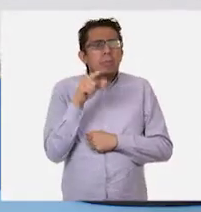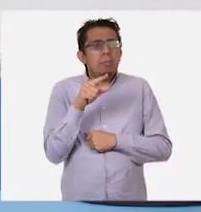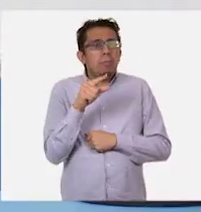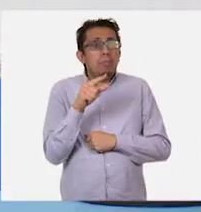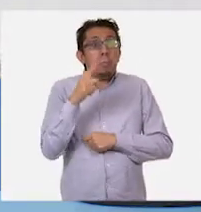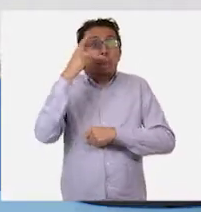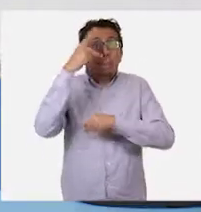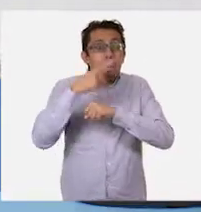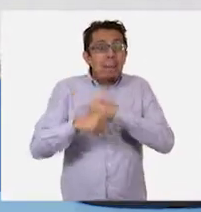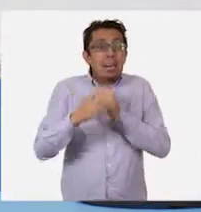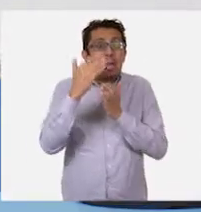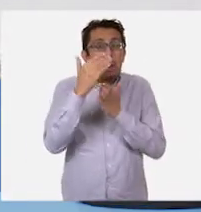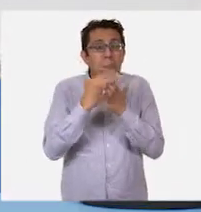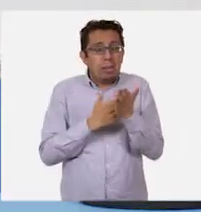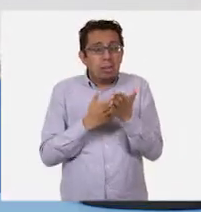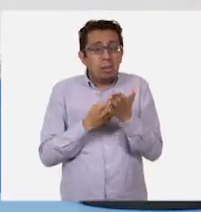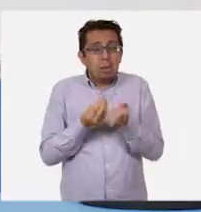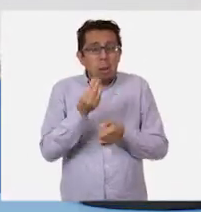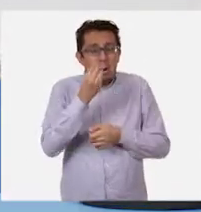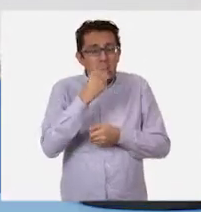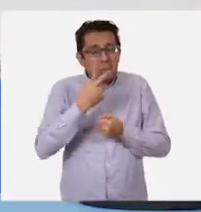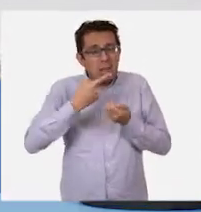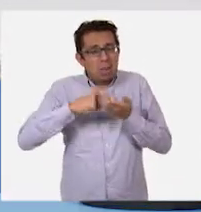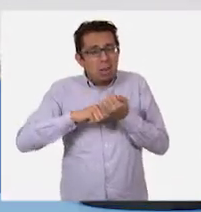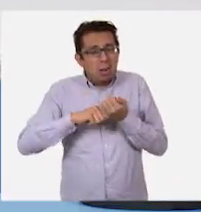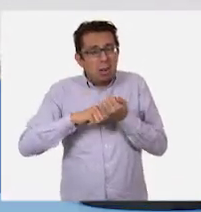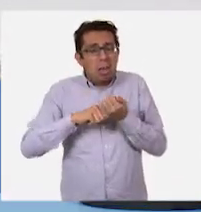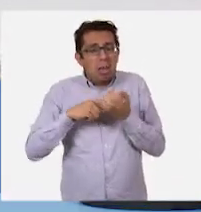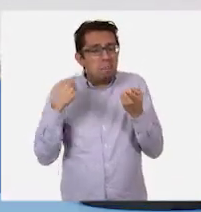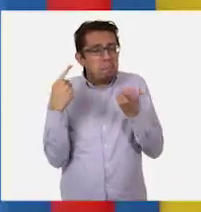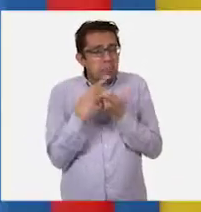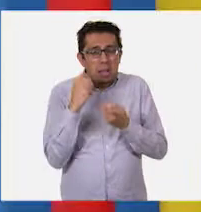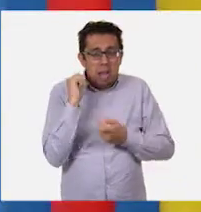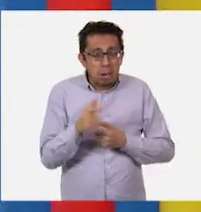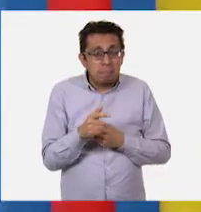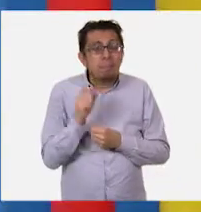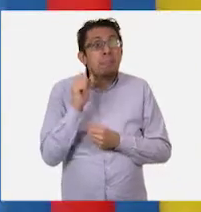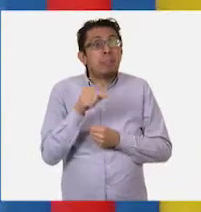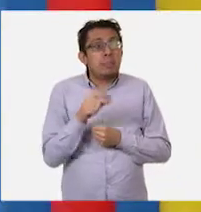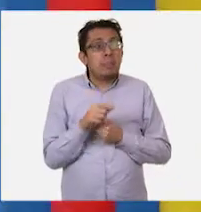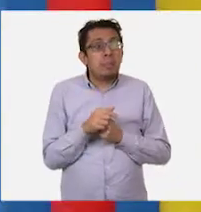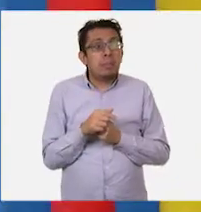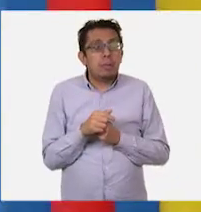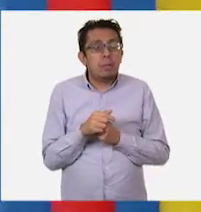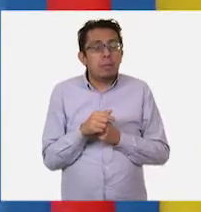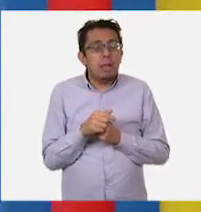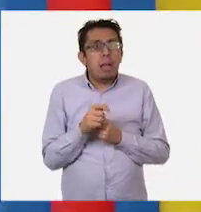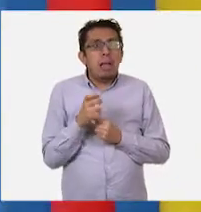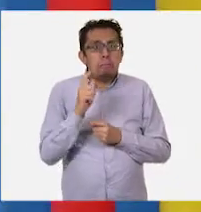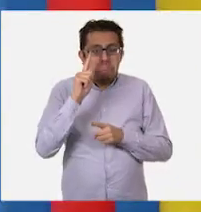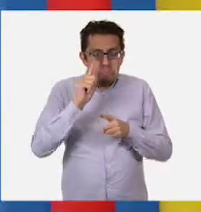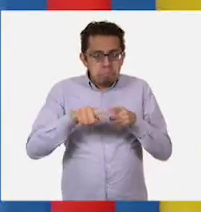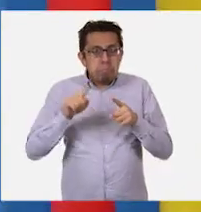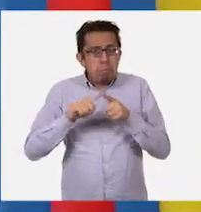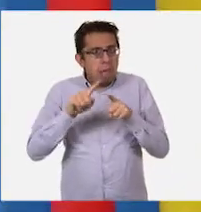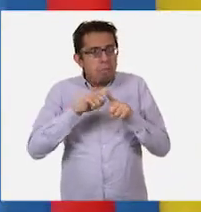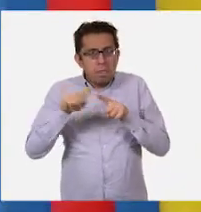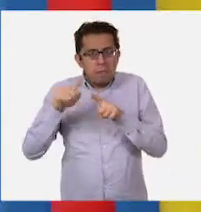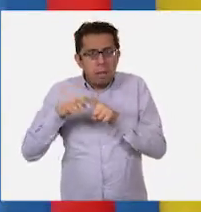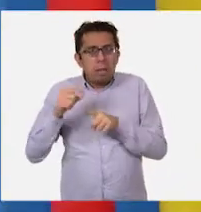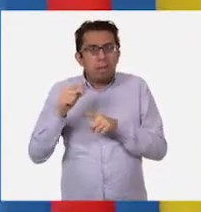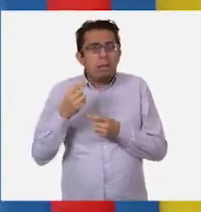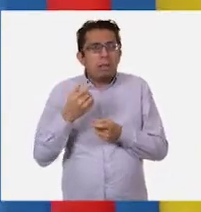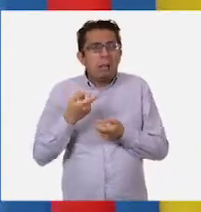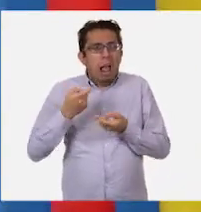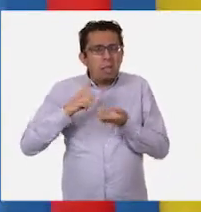el riesgo de una posible intoxicación. La cocción de los alimentos también elimina la mayoría de los microorganismos como